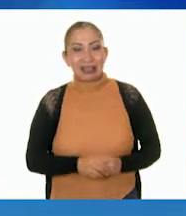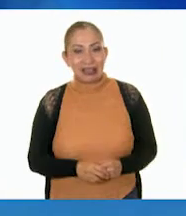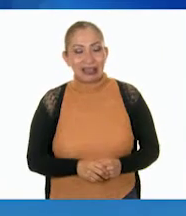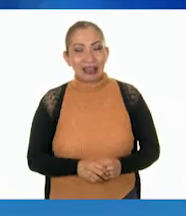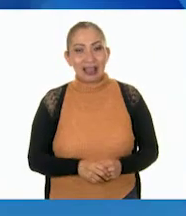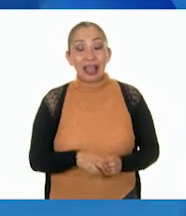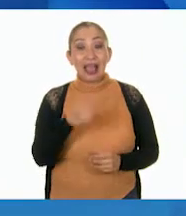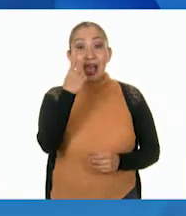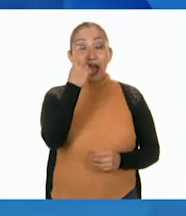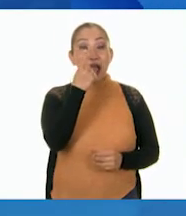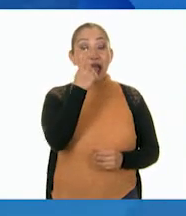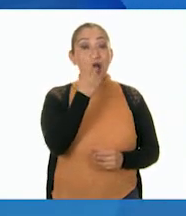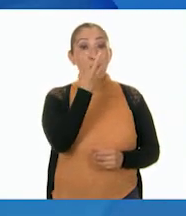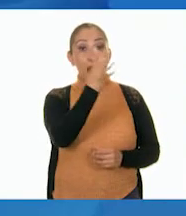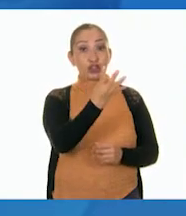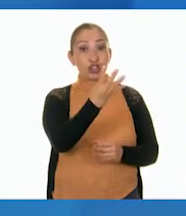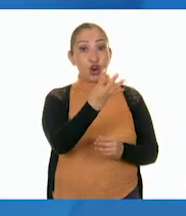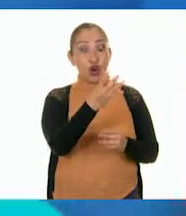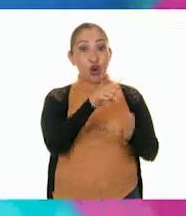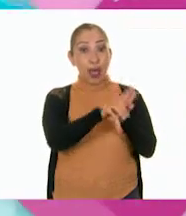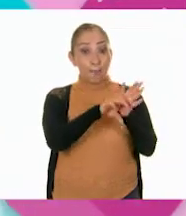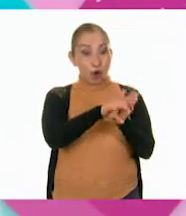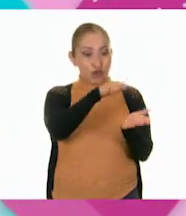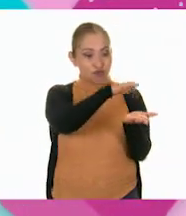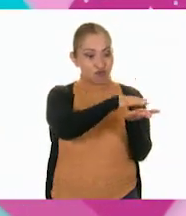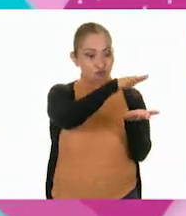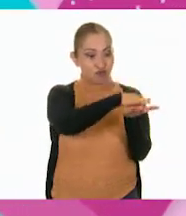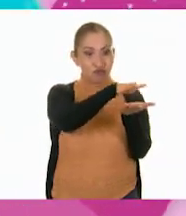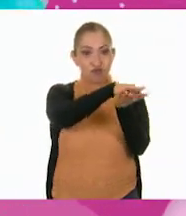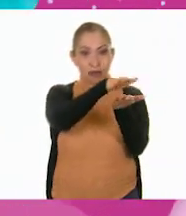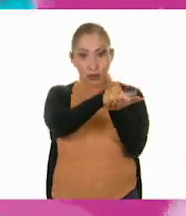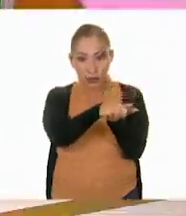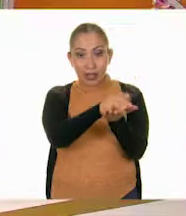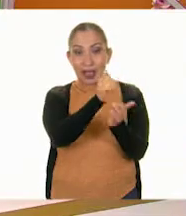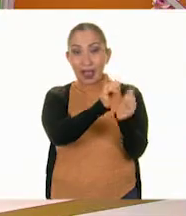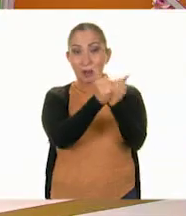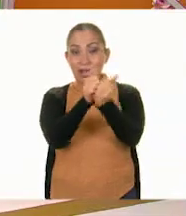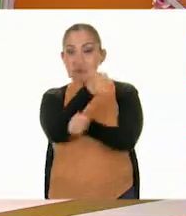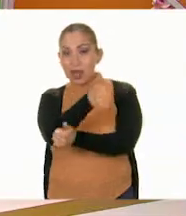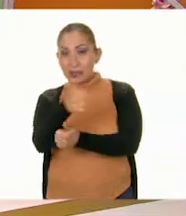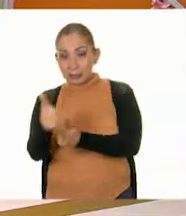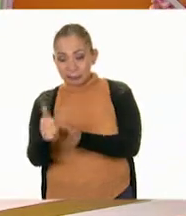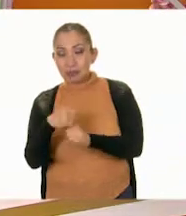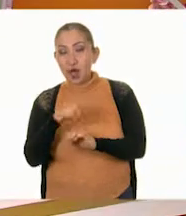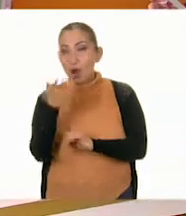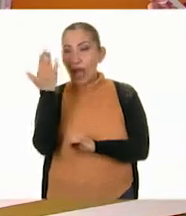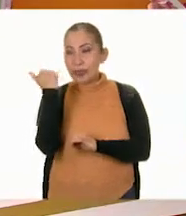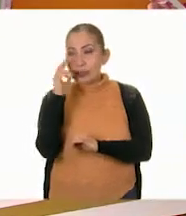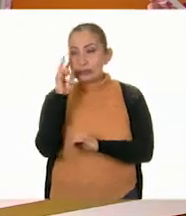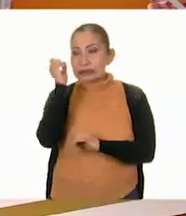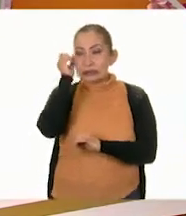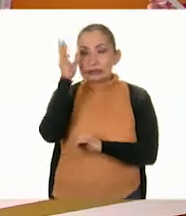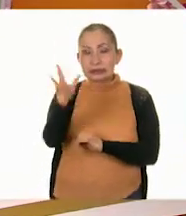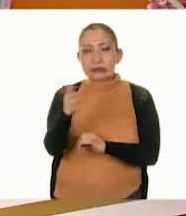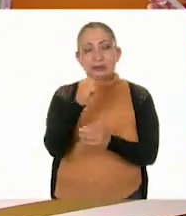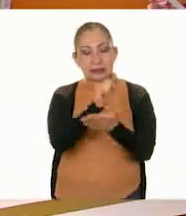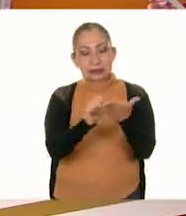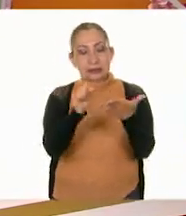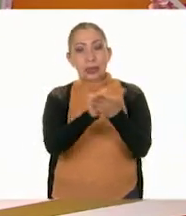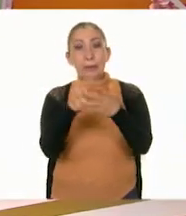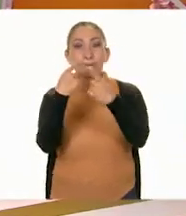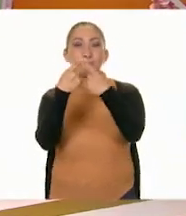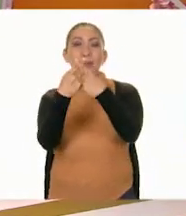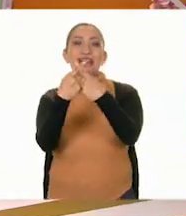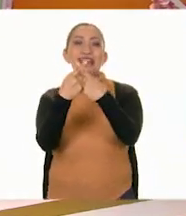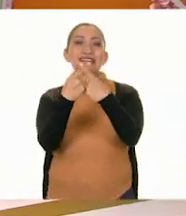de los molletes. Uh-huh. Ok. Vamos con el quinto problema. ¿Te parece, Alex? Sí. Muy bien, pero antes se nos olvidó algo, escribir la